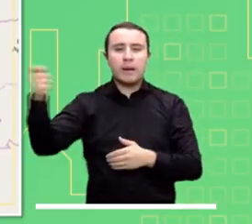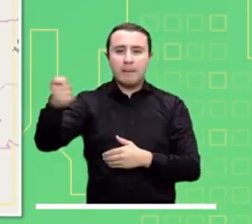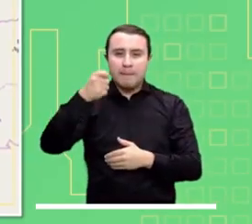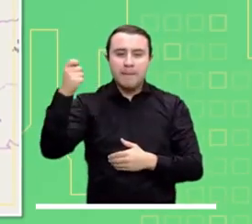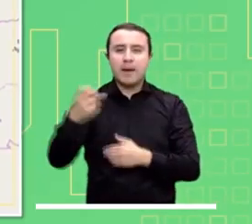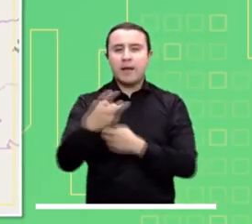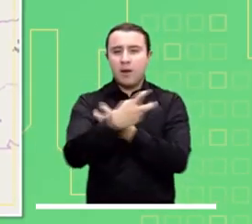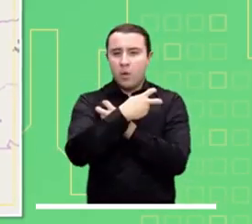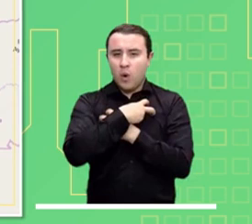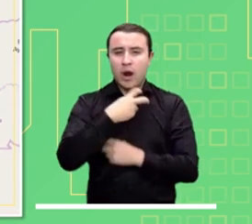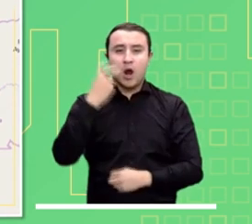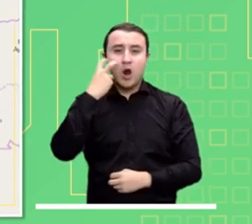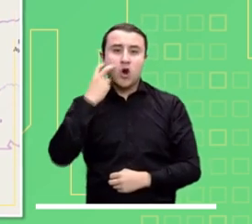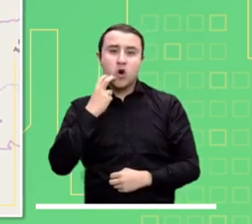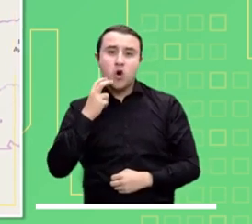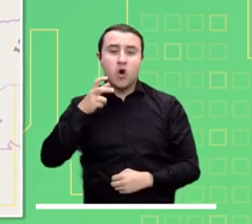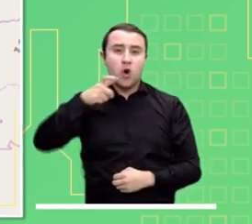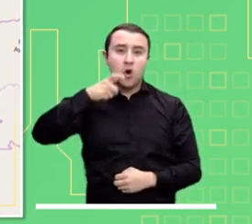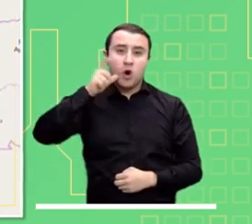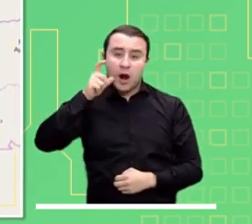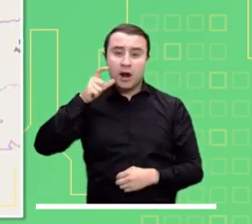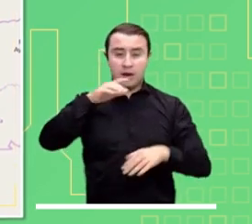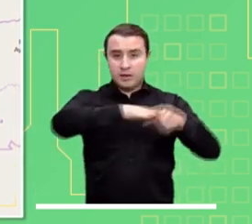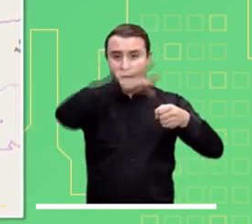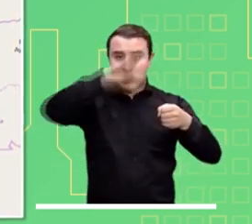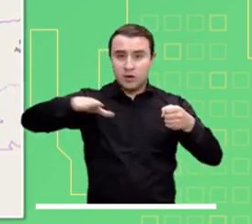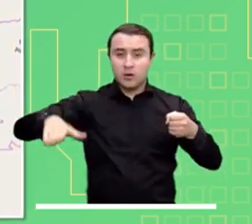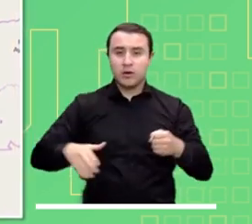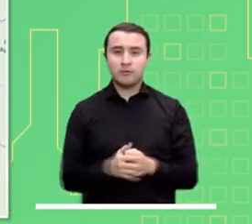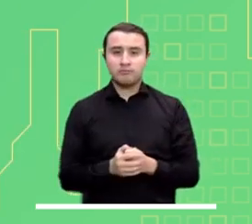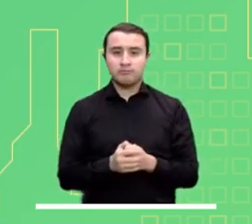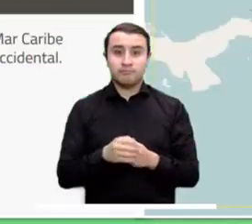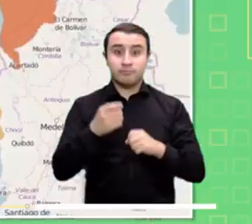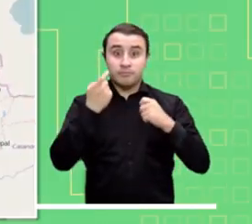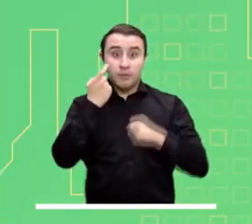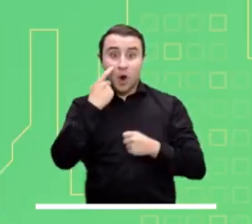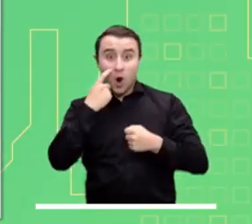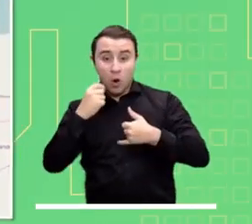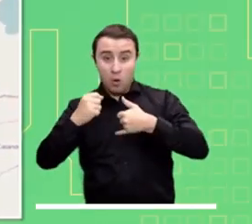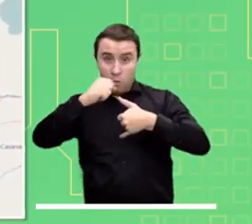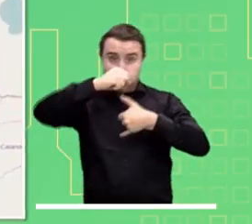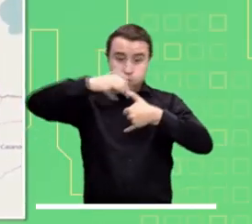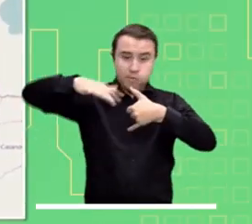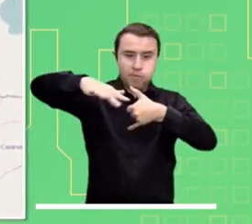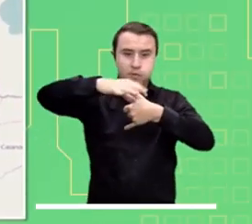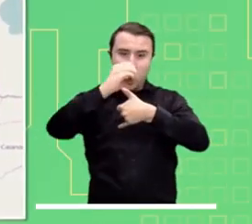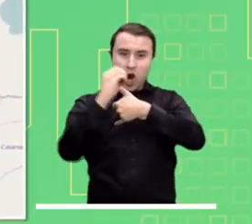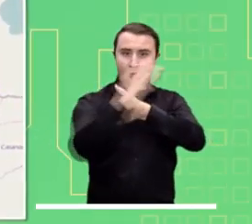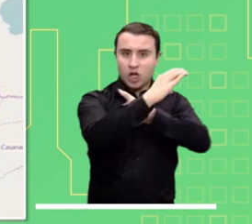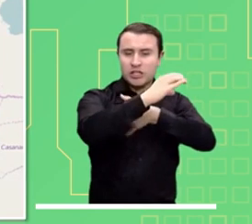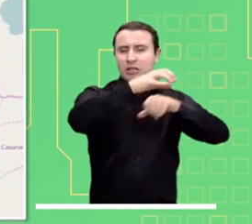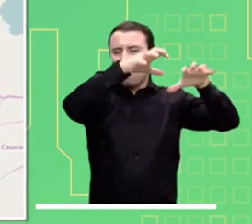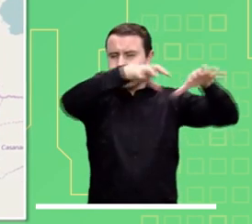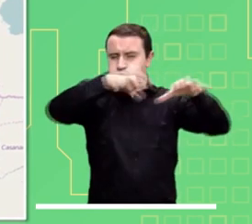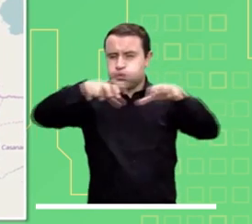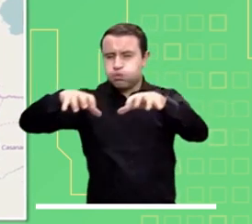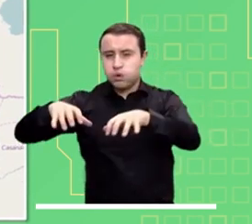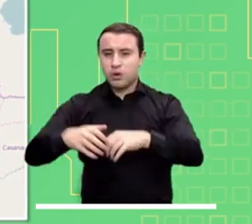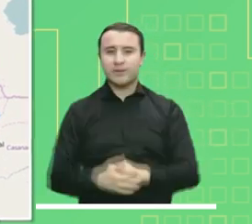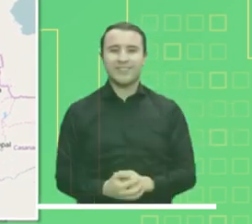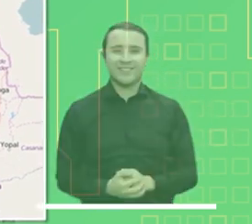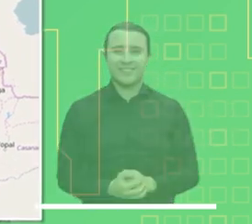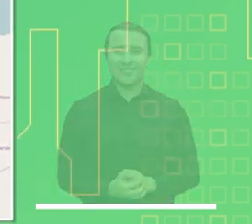en Santander, Meta, Huila, Chocó, Caldas y Antioquia. Alerta naranja por tiempo lluvioso en el occidente del